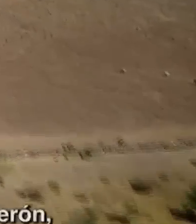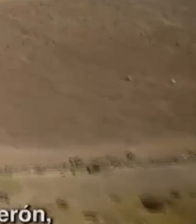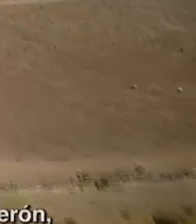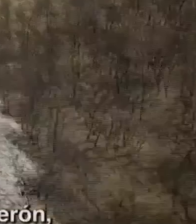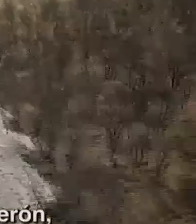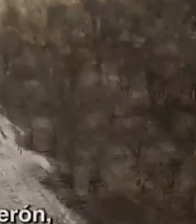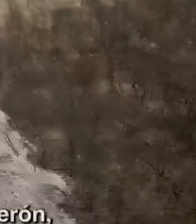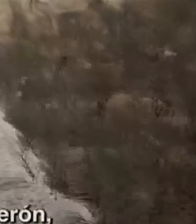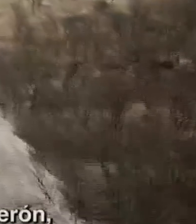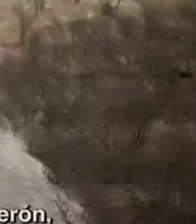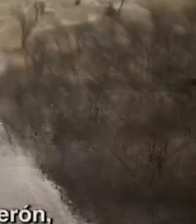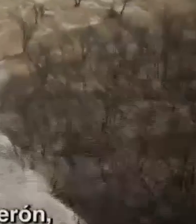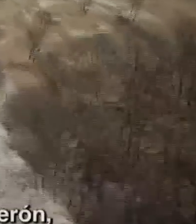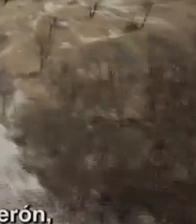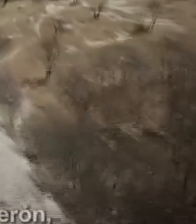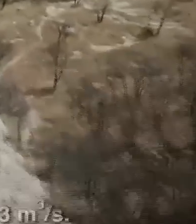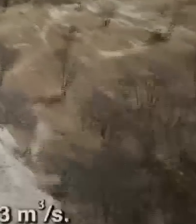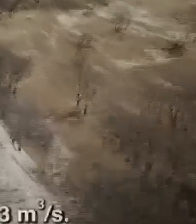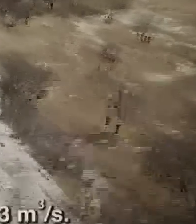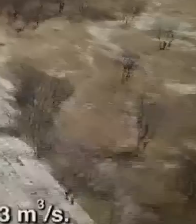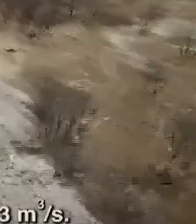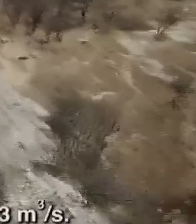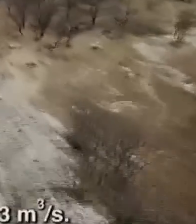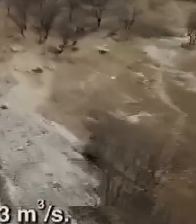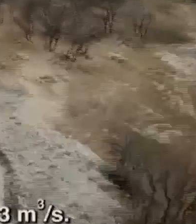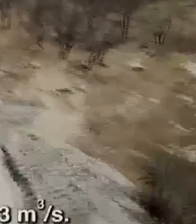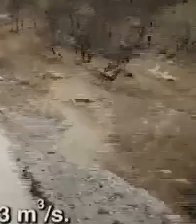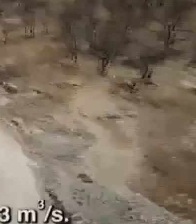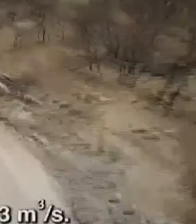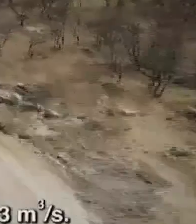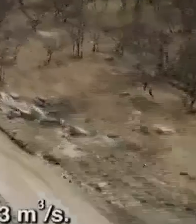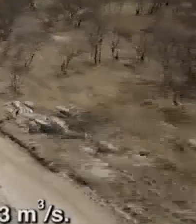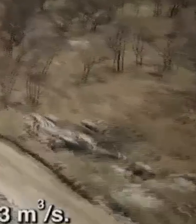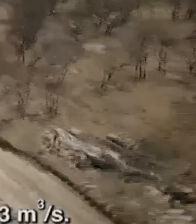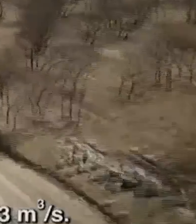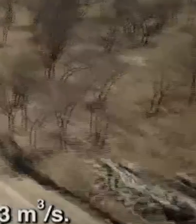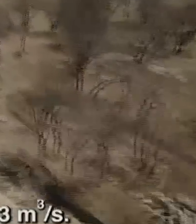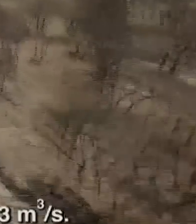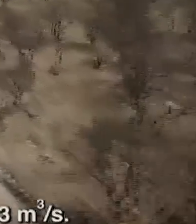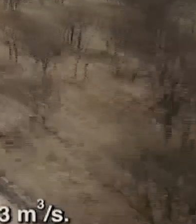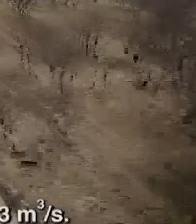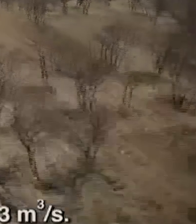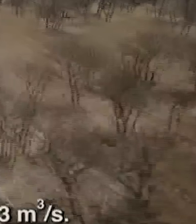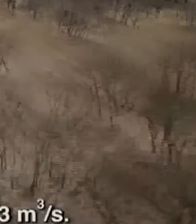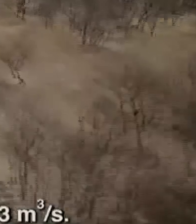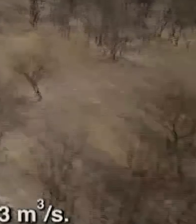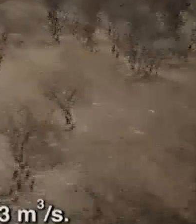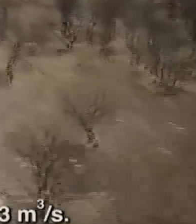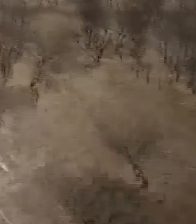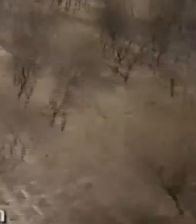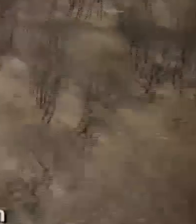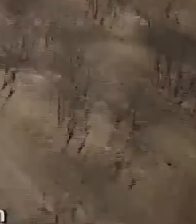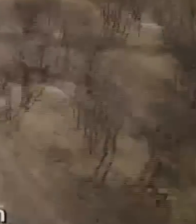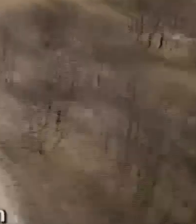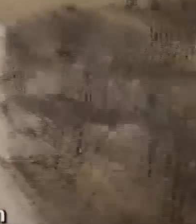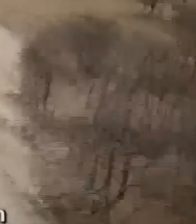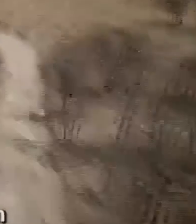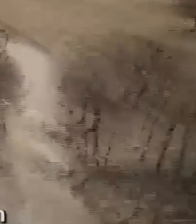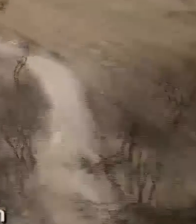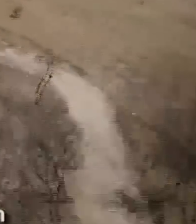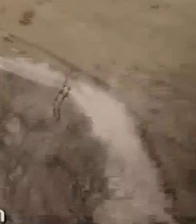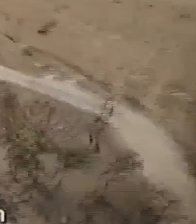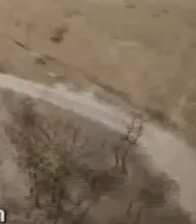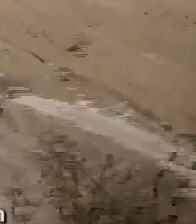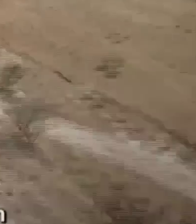Salto y El Salto La Red Calderón, lo que permitirá conducir un caudal promedio de 3 metros cúbicos por segundo.